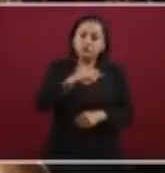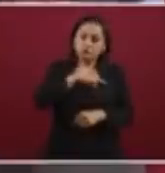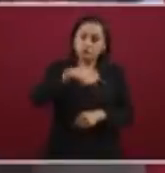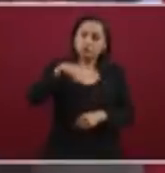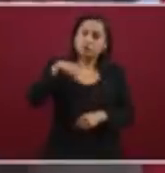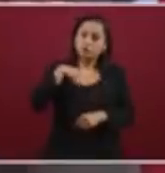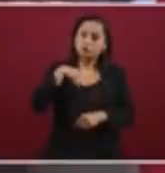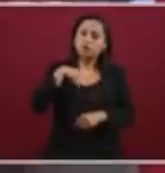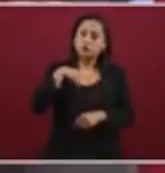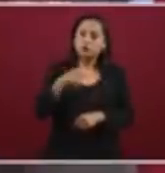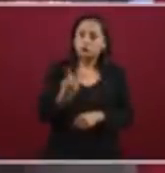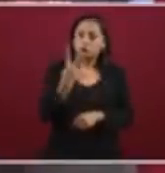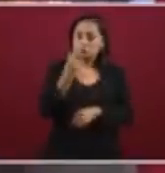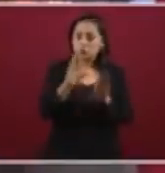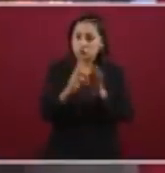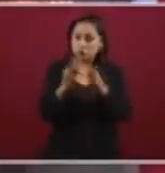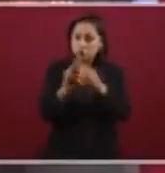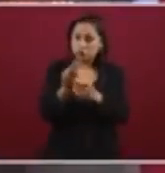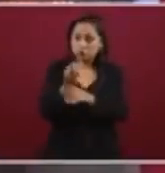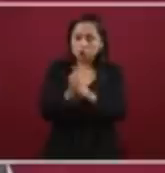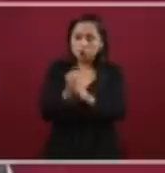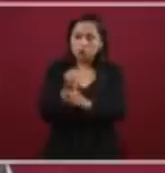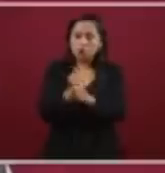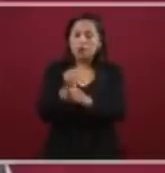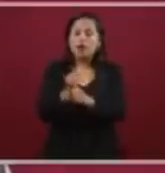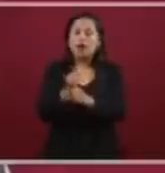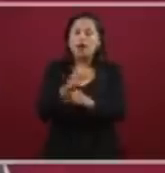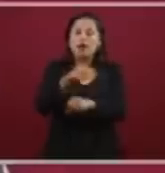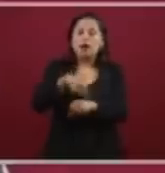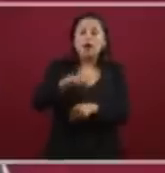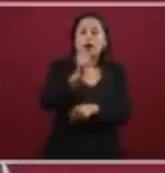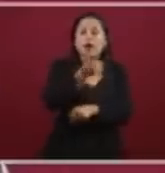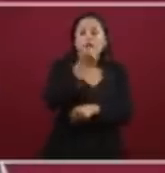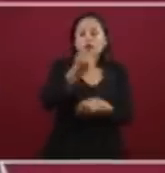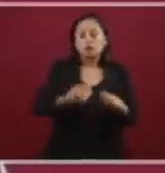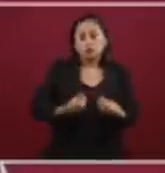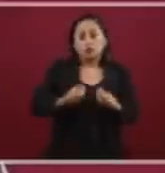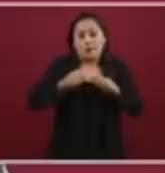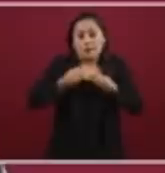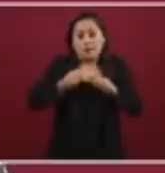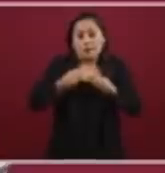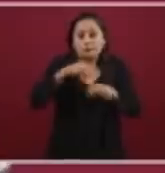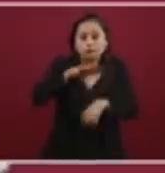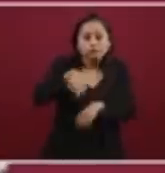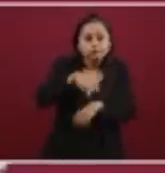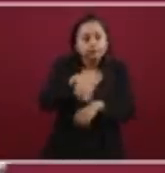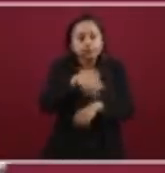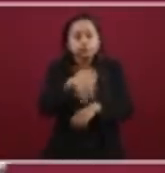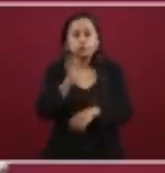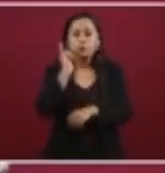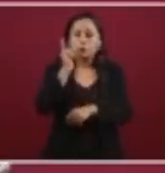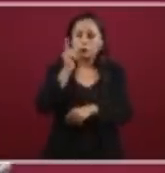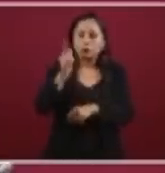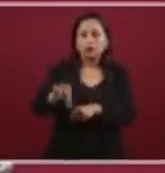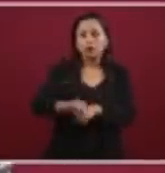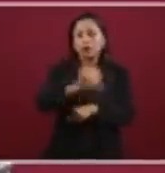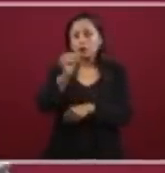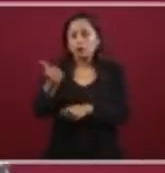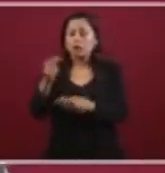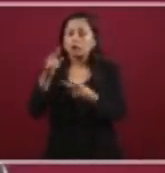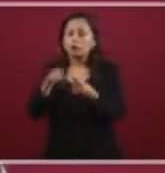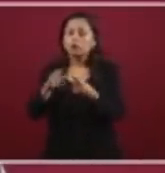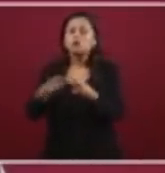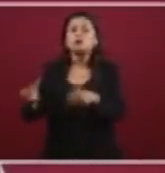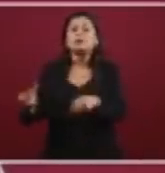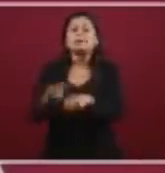búsqueda en vida es una de las demandas fundamentales de los padres de familia y también la búsqueda de destino final de ellos